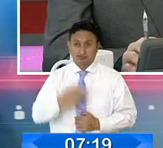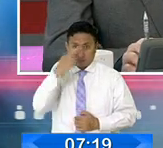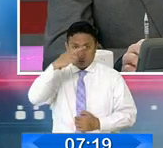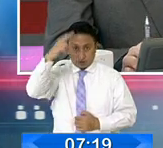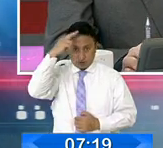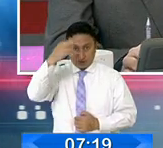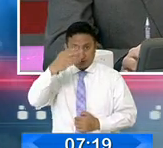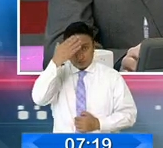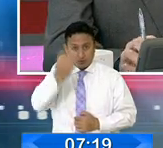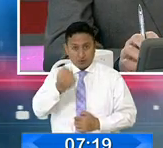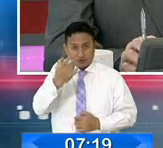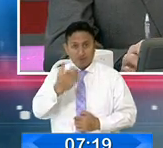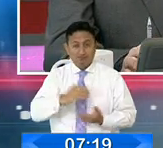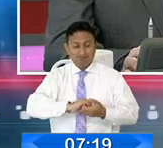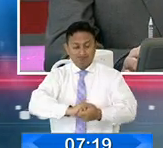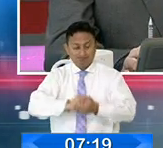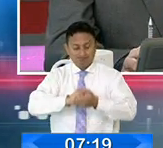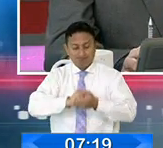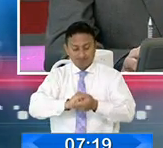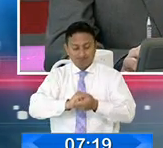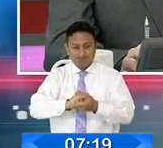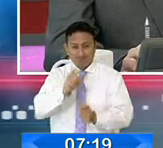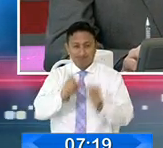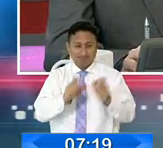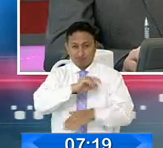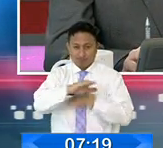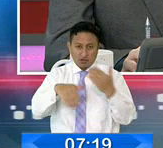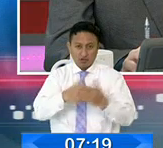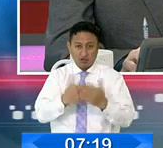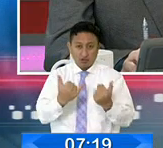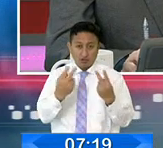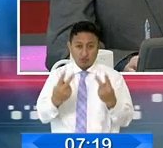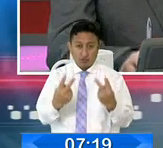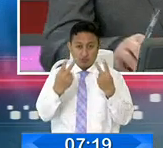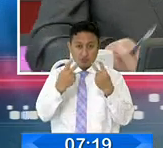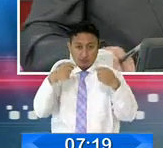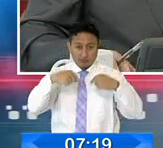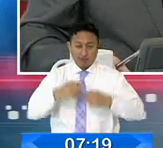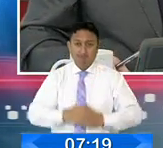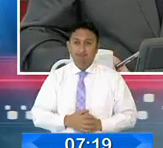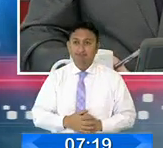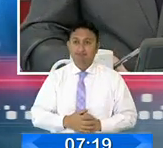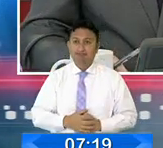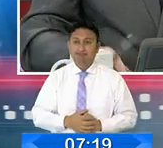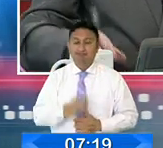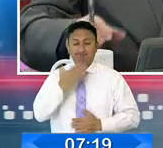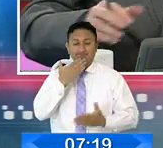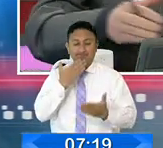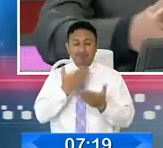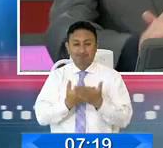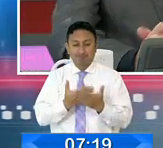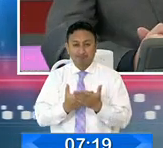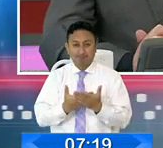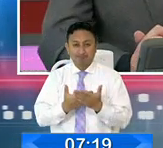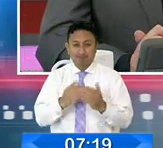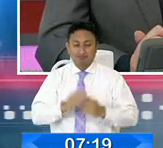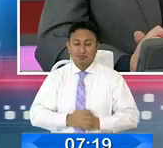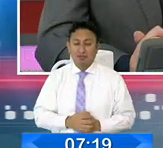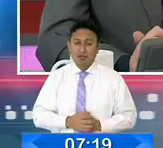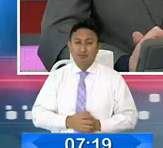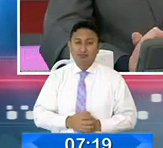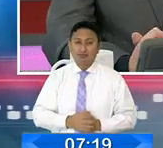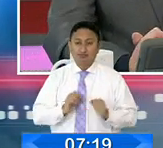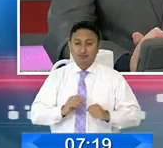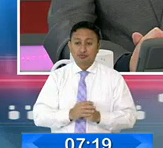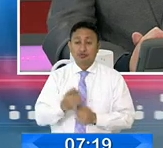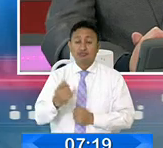Un cordial saludo a todos los ciudadanos y ciudadanas que nos ven a través de esta señal. Muchísimas gracias, asambleísta. Con